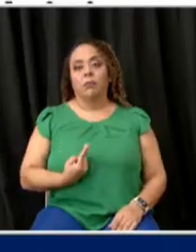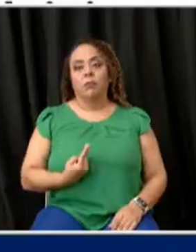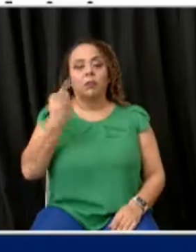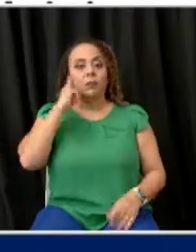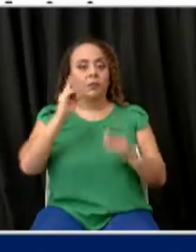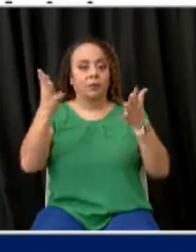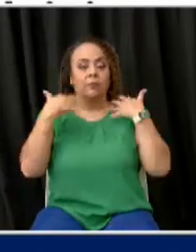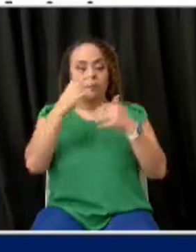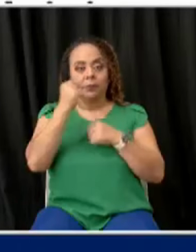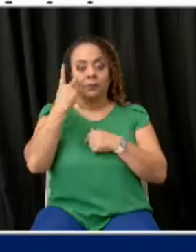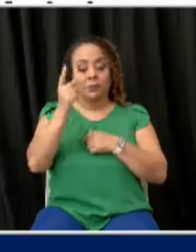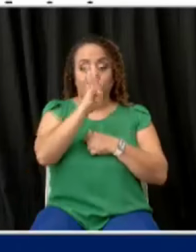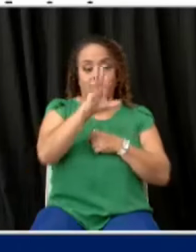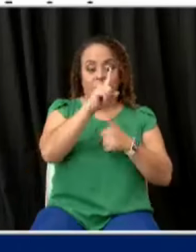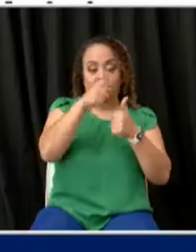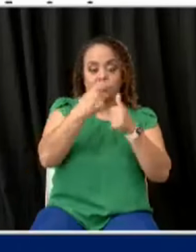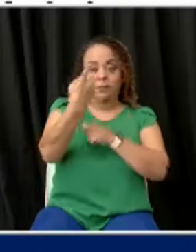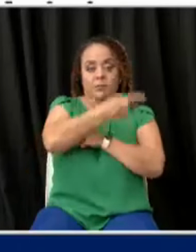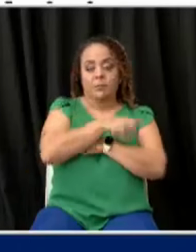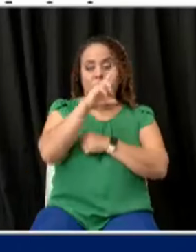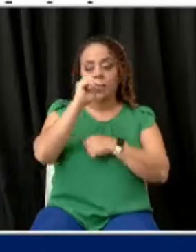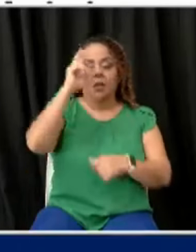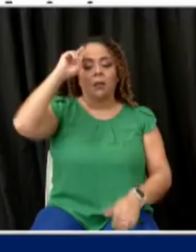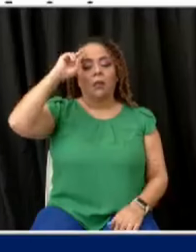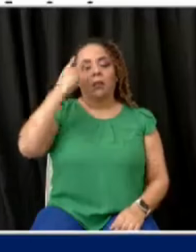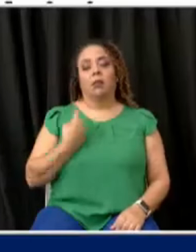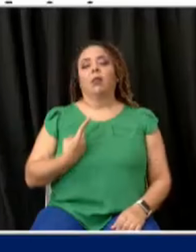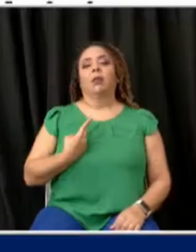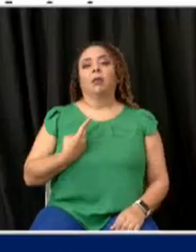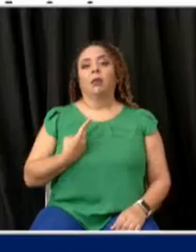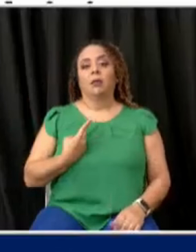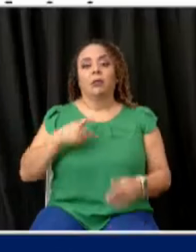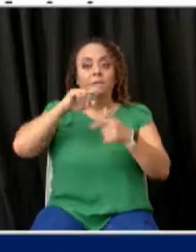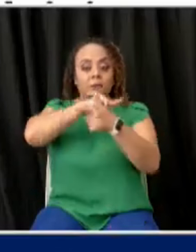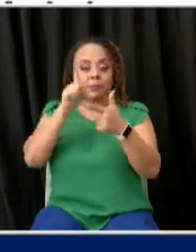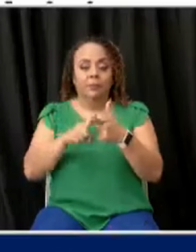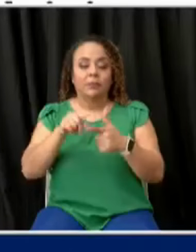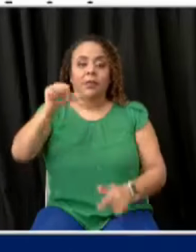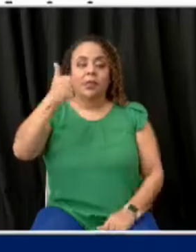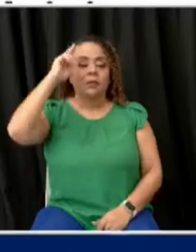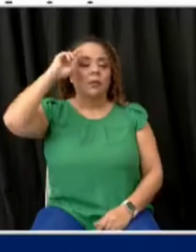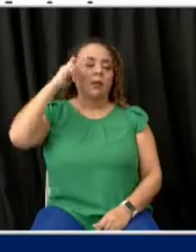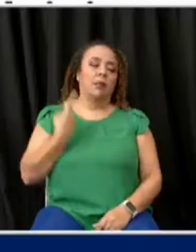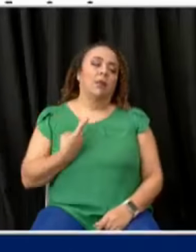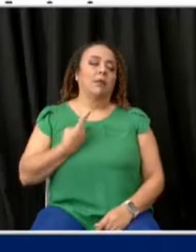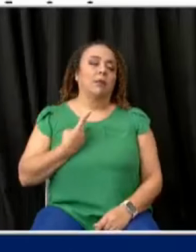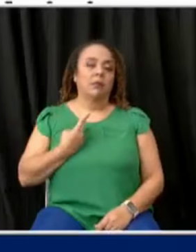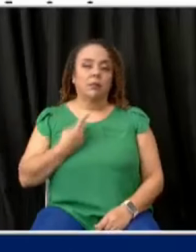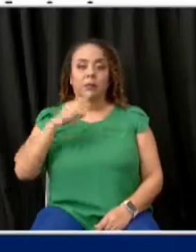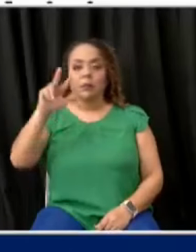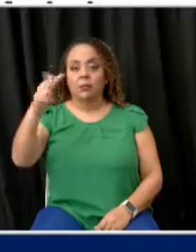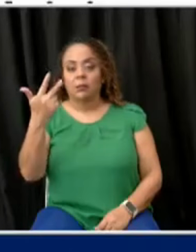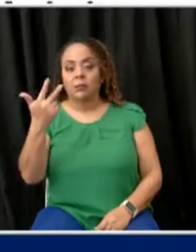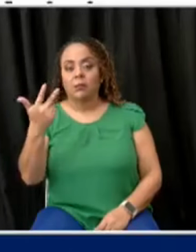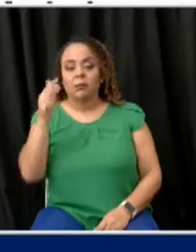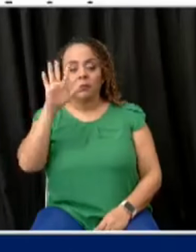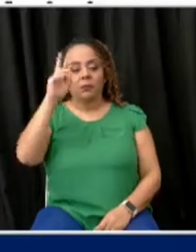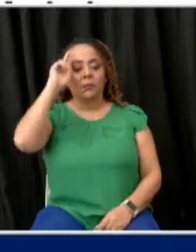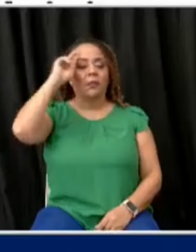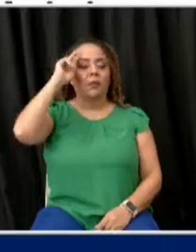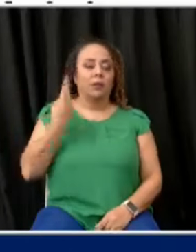los 45, el primer día 20 se desmayaron, el segundo día 10 se desmayaron, el tercer día 5